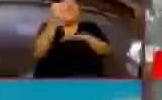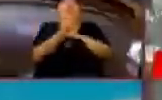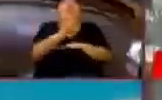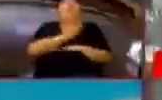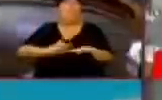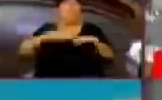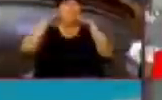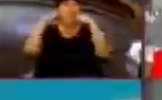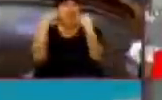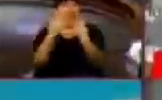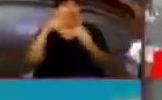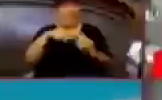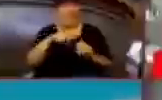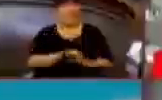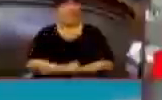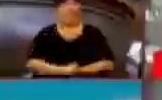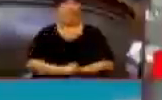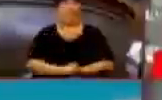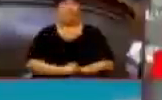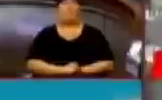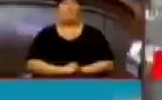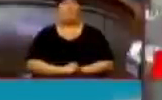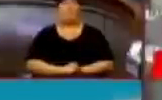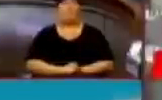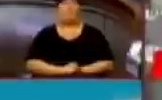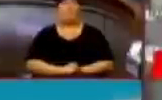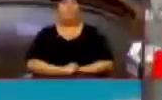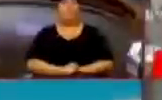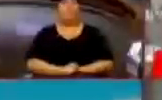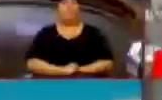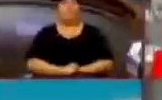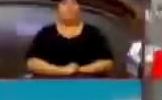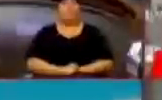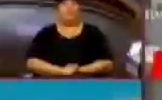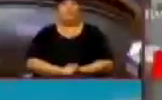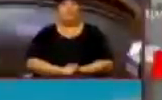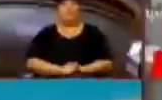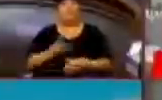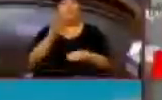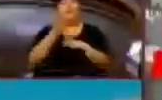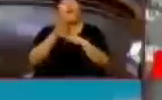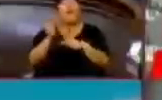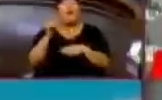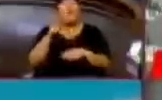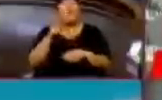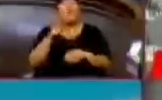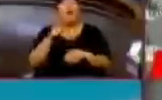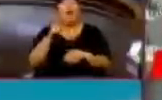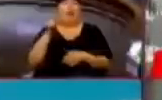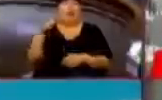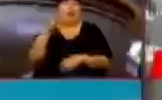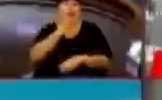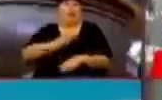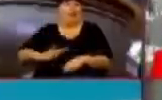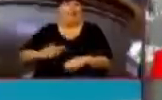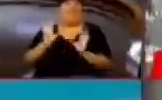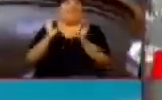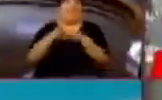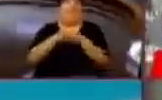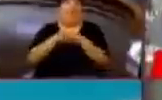puede ser muy inteligente es comprar activos regalados hoy en día. Ahora, si YPF está